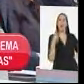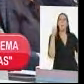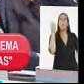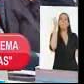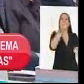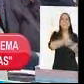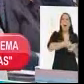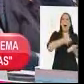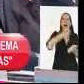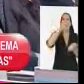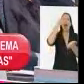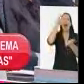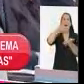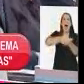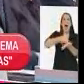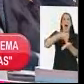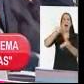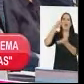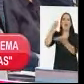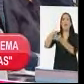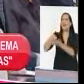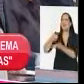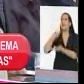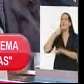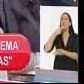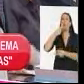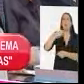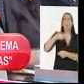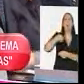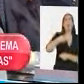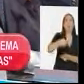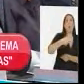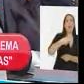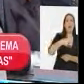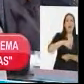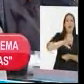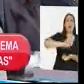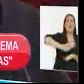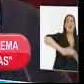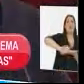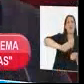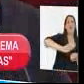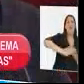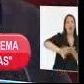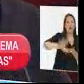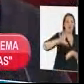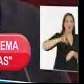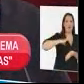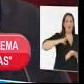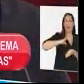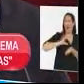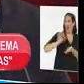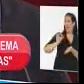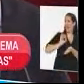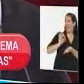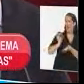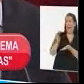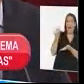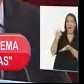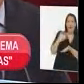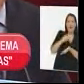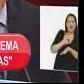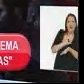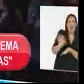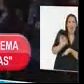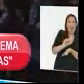ido mal. Pero otras veces salen mal estas cosas. ¿Cuáles te parecen que han salido bien de ahí, Margarita? ¿Cuáles podrías nombrar? Yo creo que el presidente,